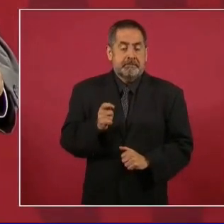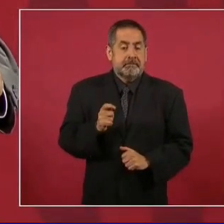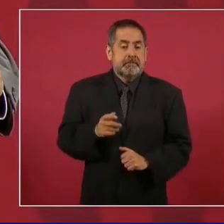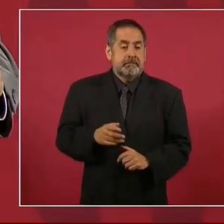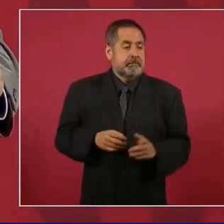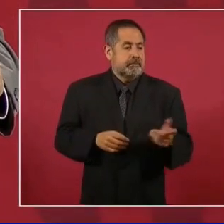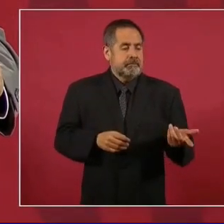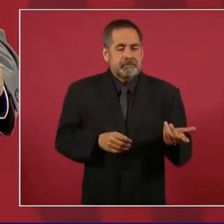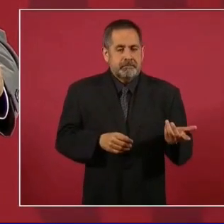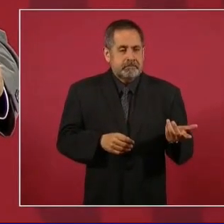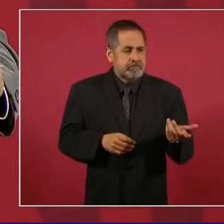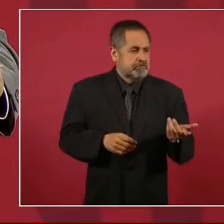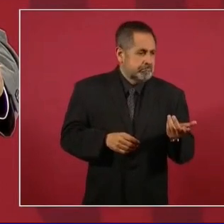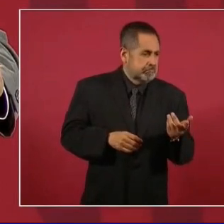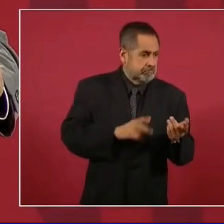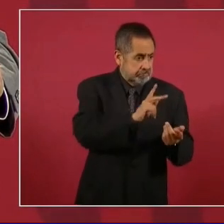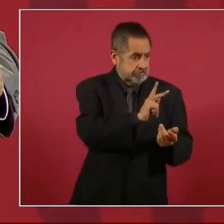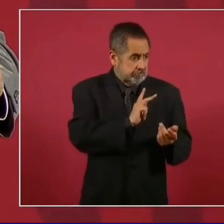que o coinciden